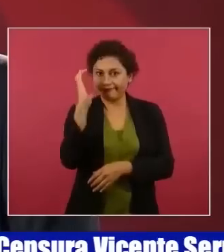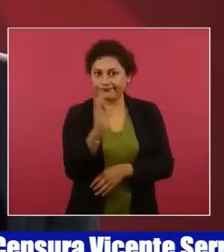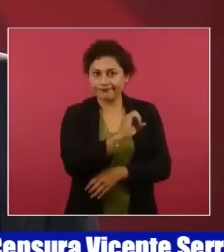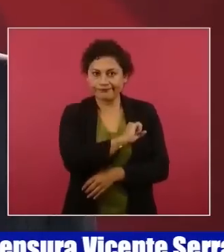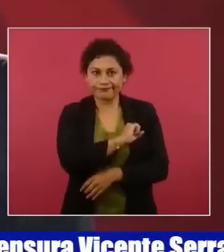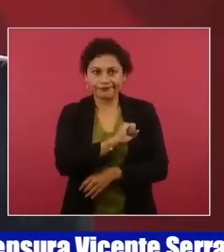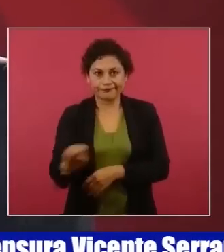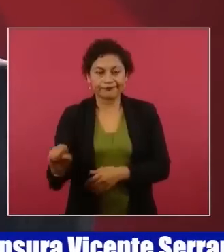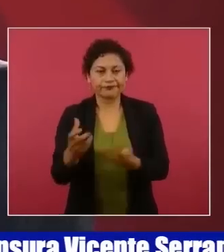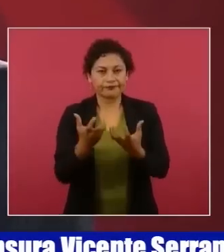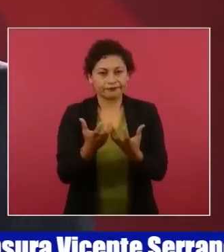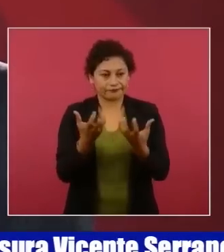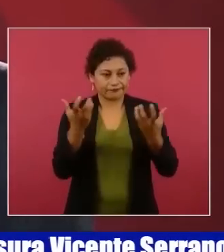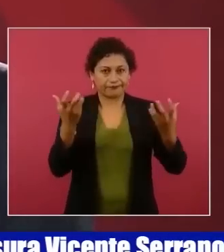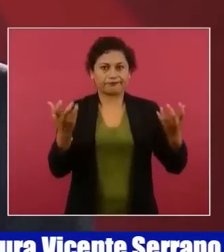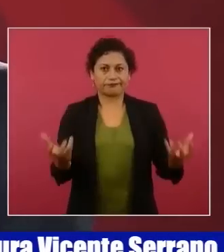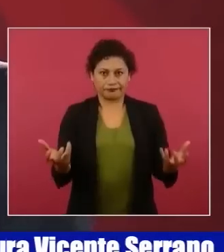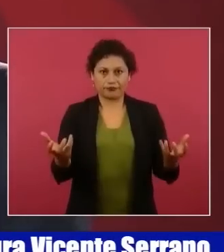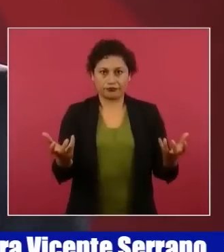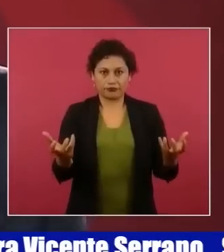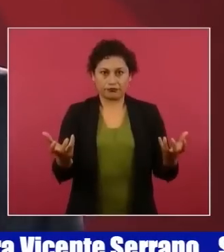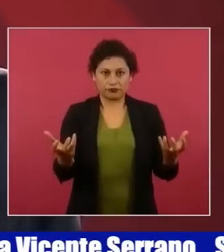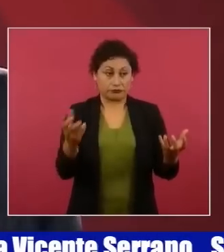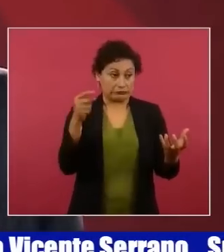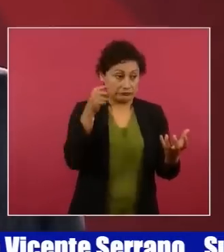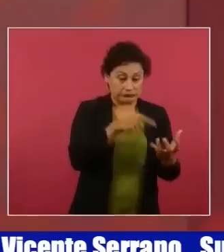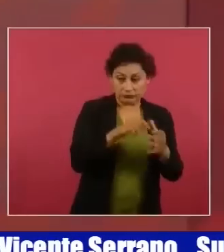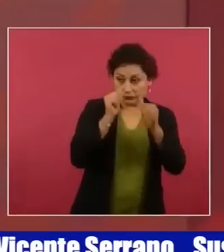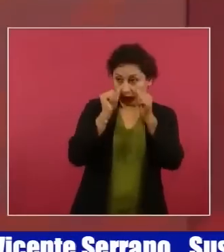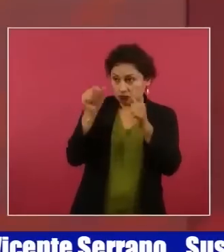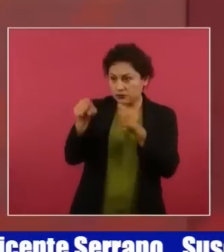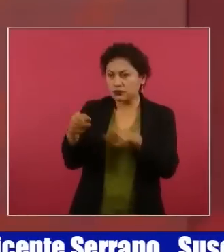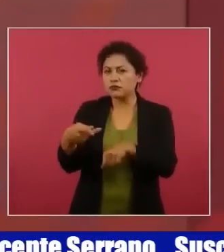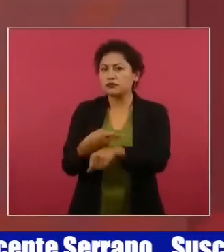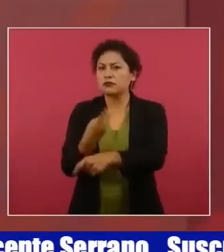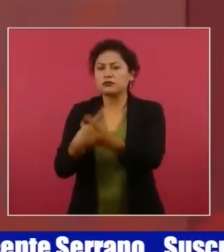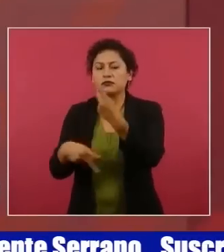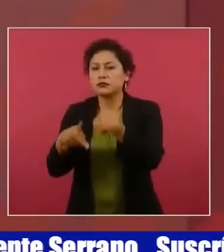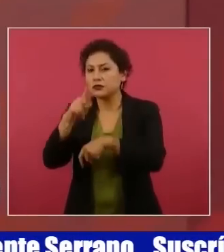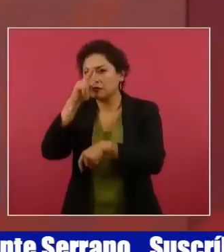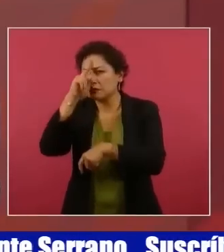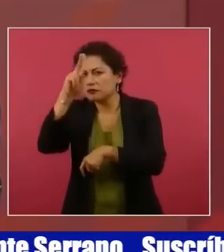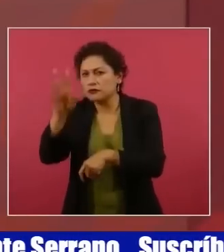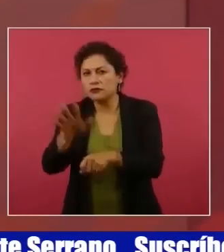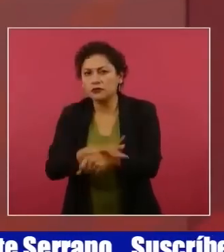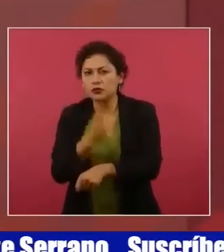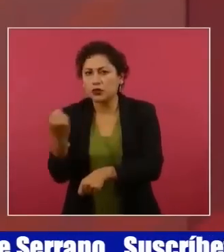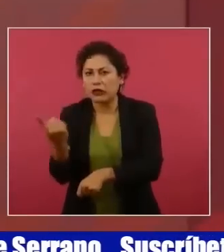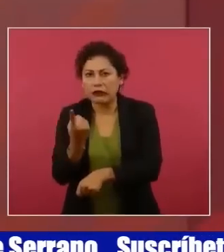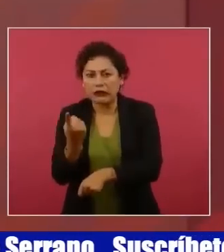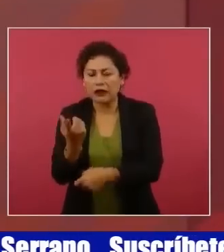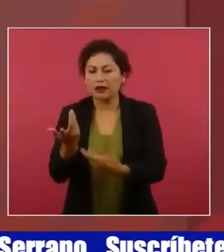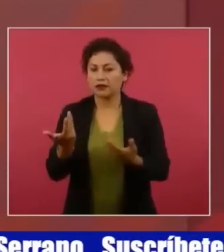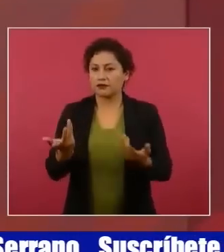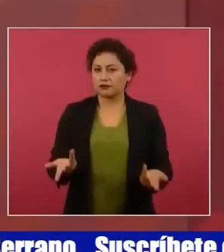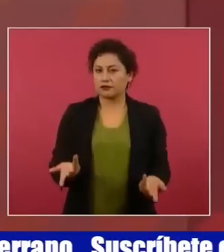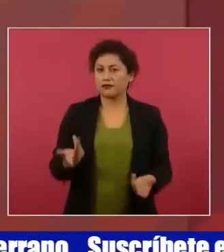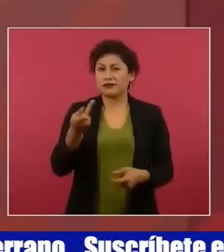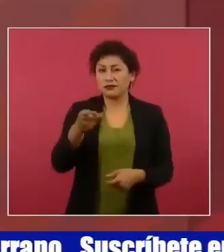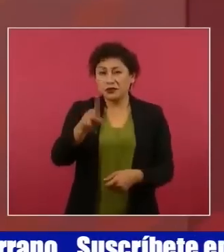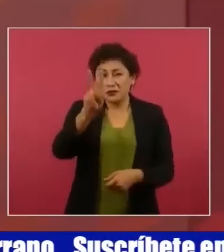y se prolongue hasta 2028. Y el presidente pues dice que le parece bien que el PRI